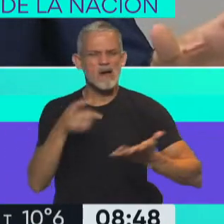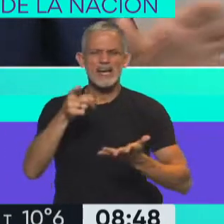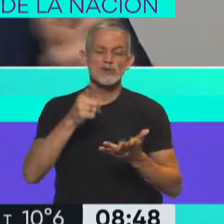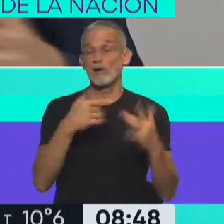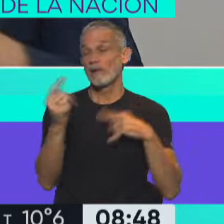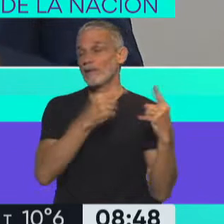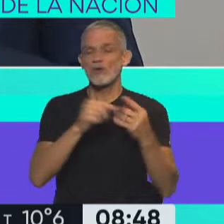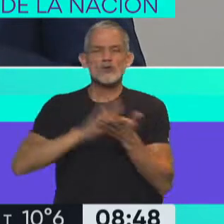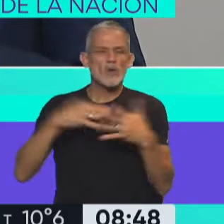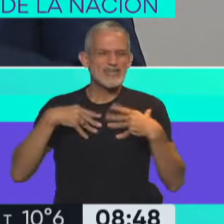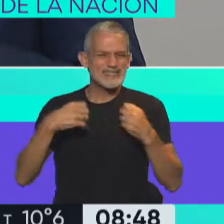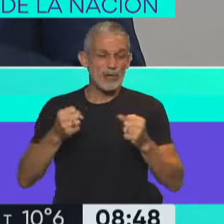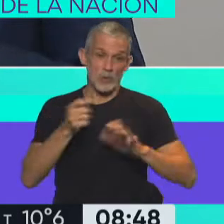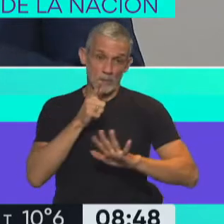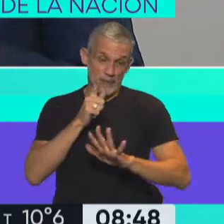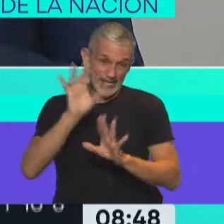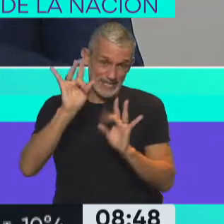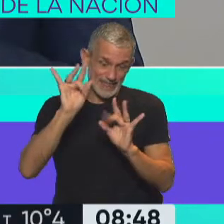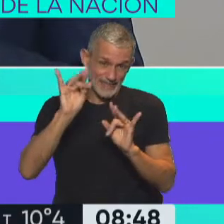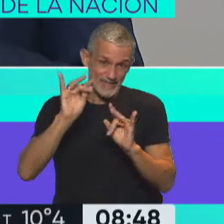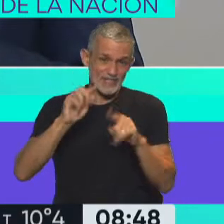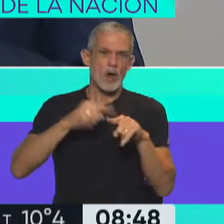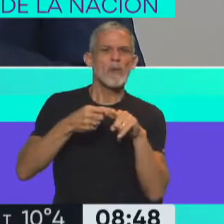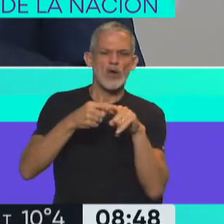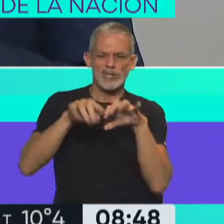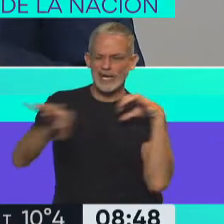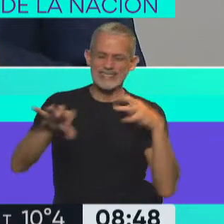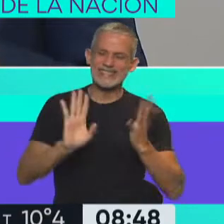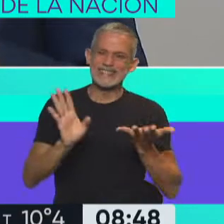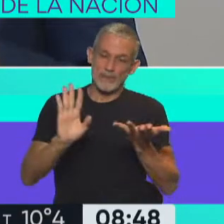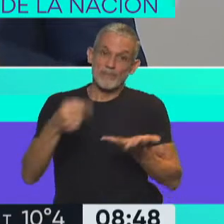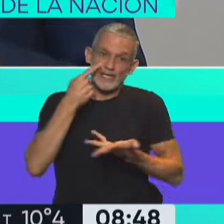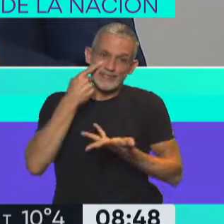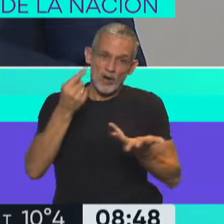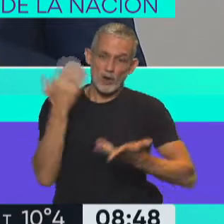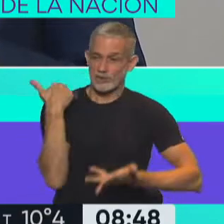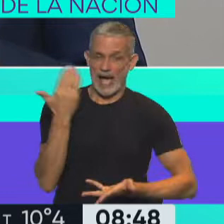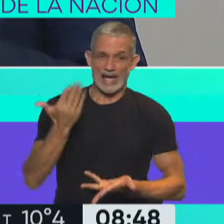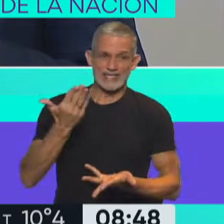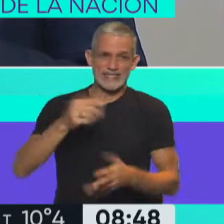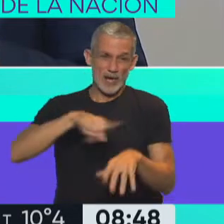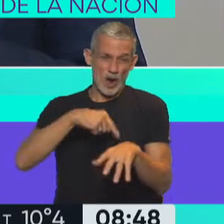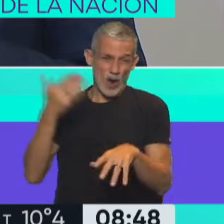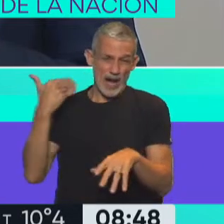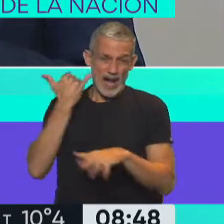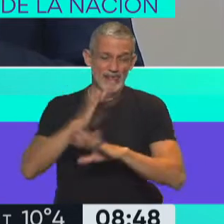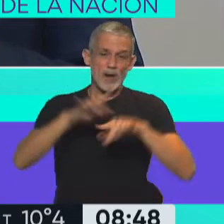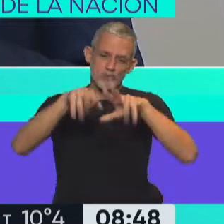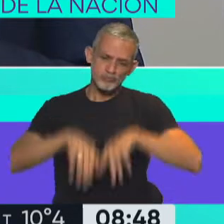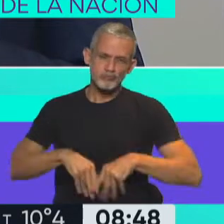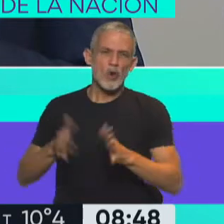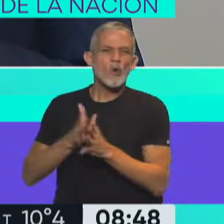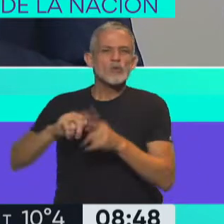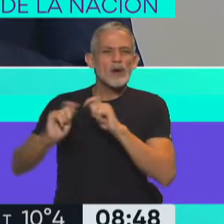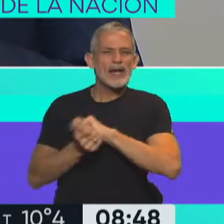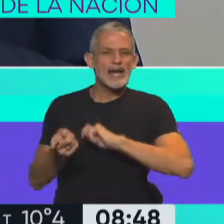discusión sanitaria. Parece difícil despartidizar el debate cuando se conoce hace horas nada más un comunicado de Juntos